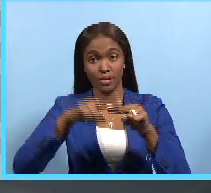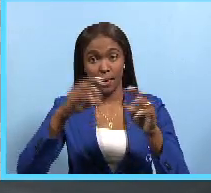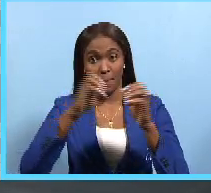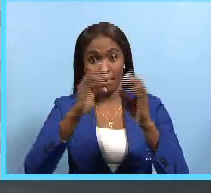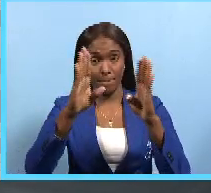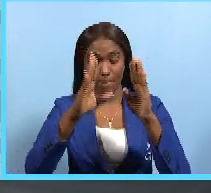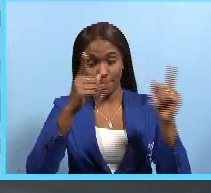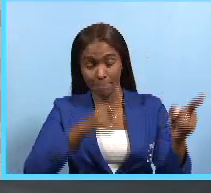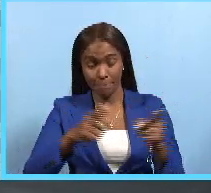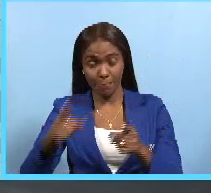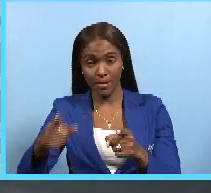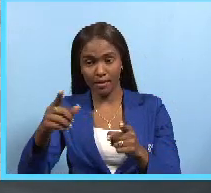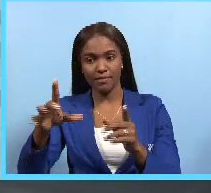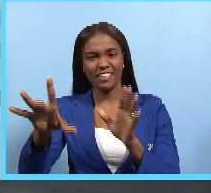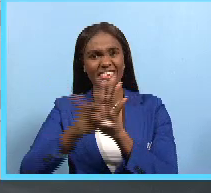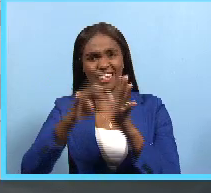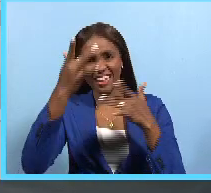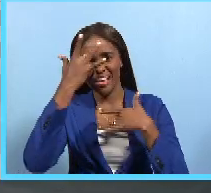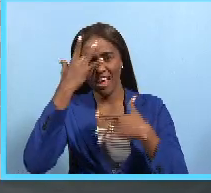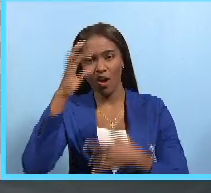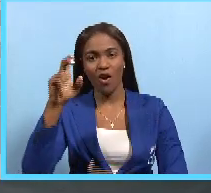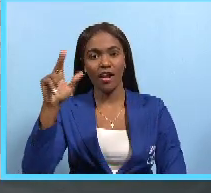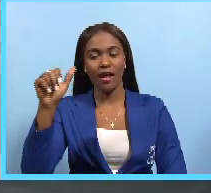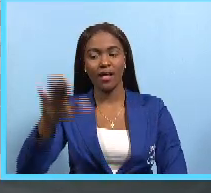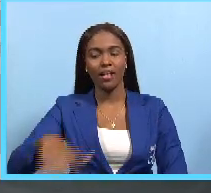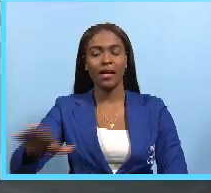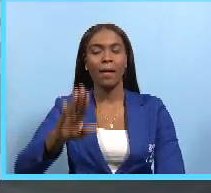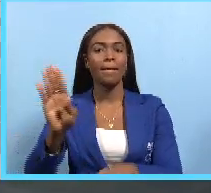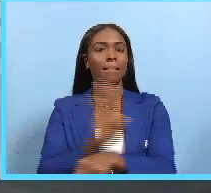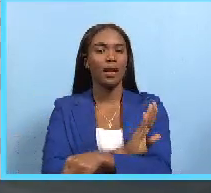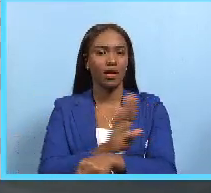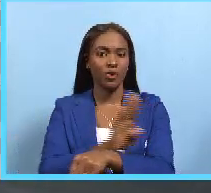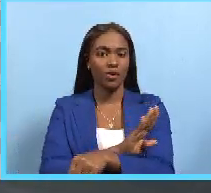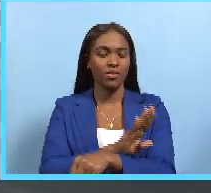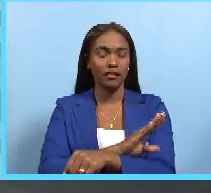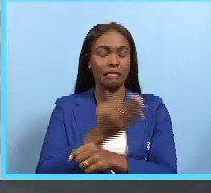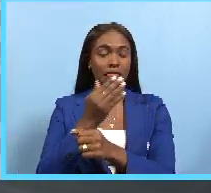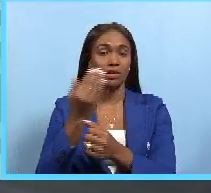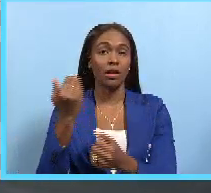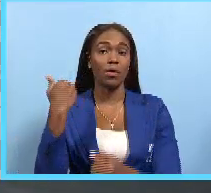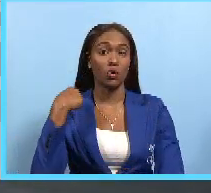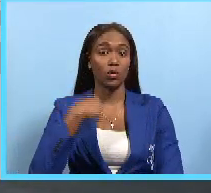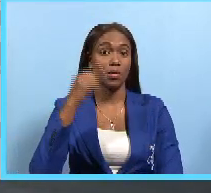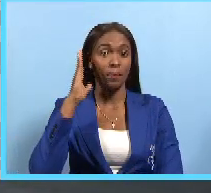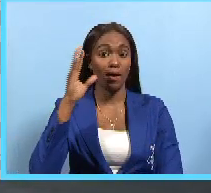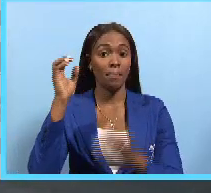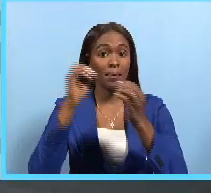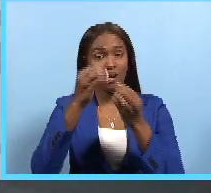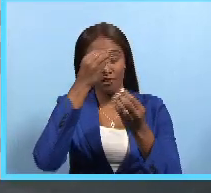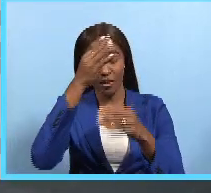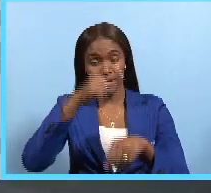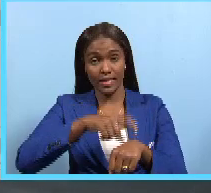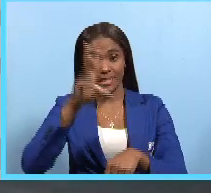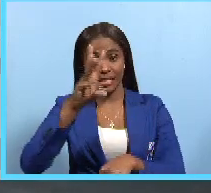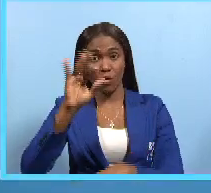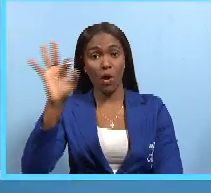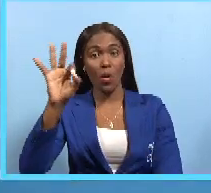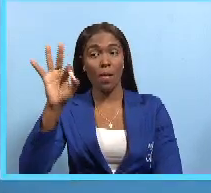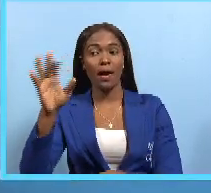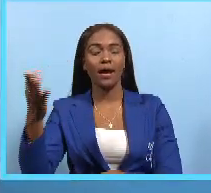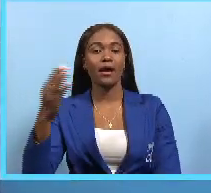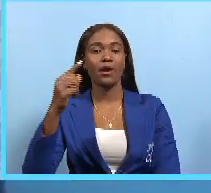de casos sospechosos del cólera en el municipio de Enriquillo, en la provincia de Barahona. Justamente tendremos en nuestra emisión de las 6 y de las 9 a